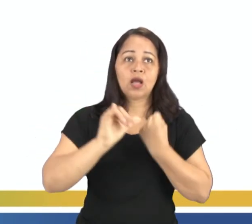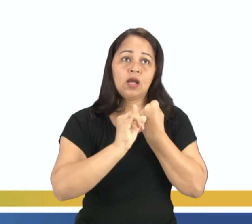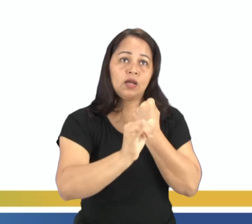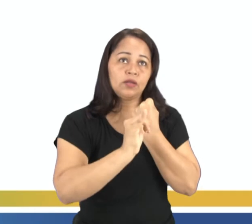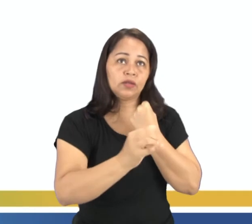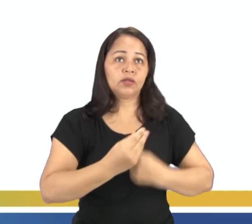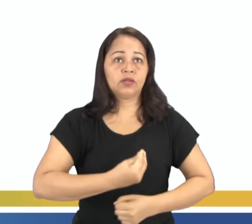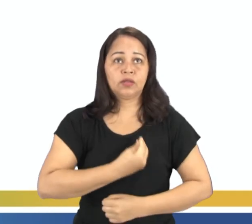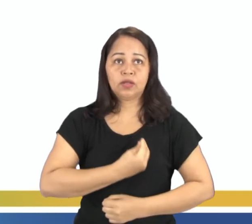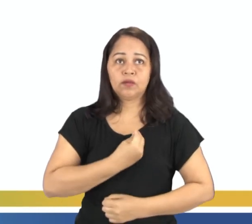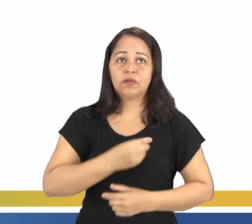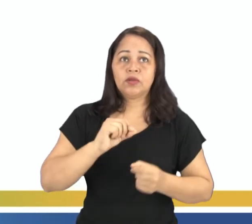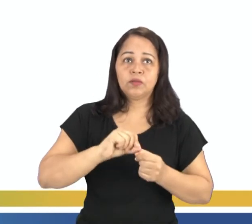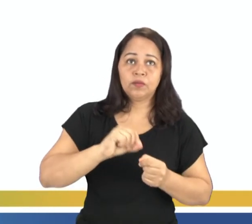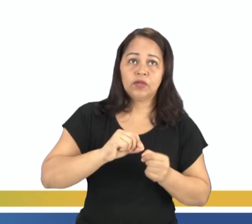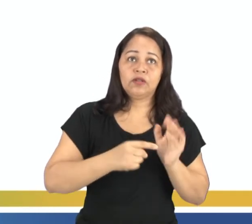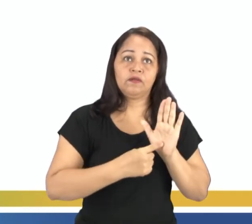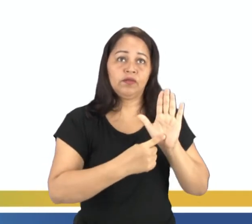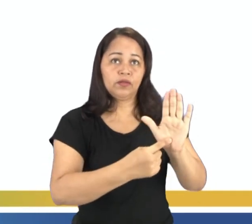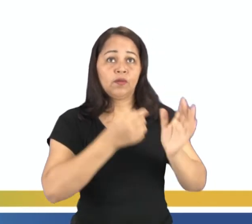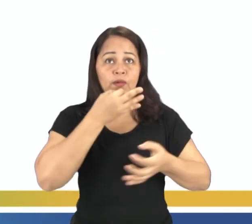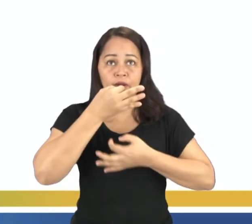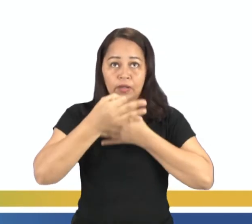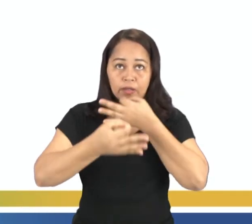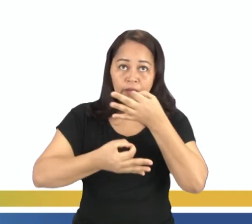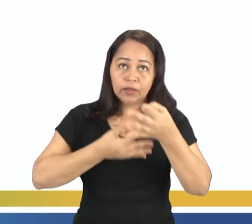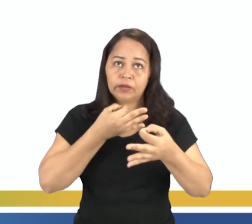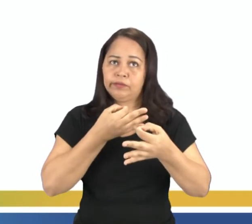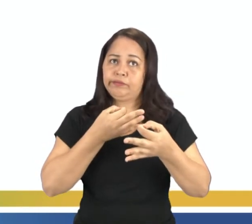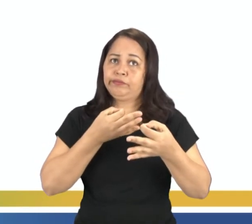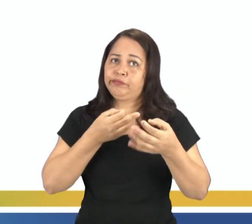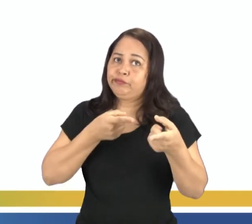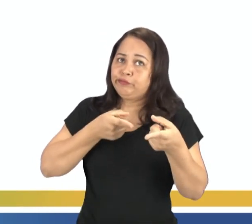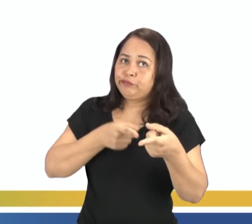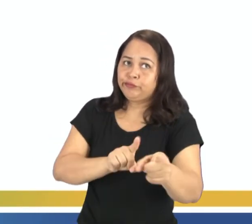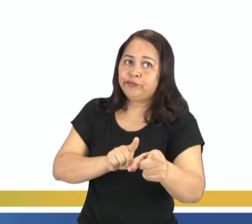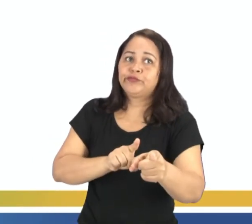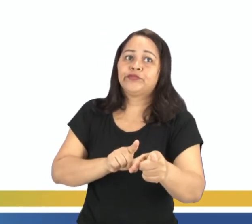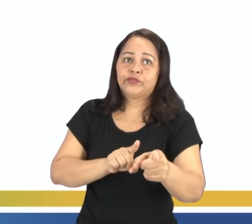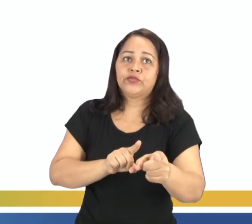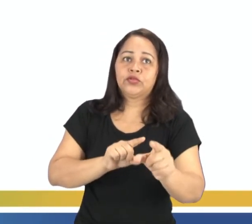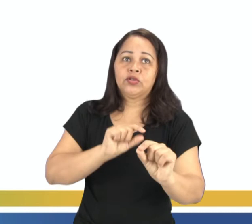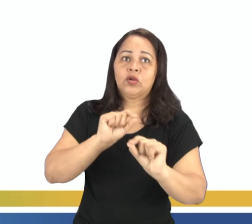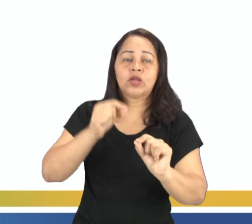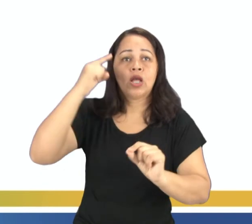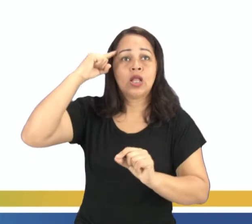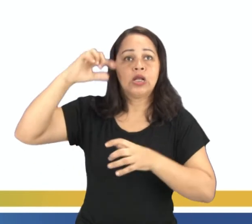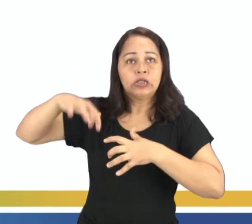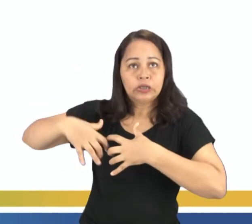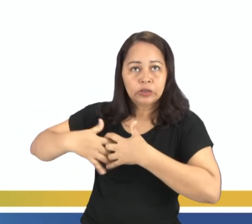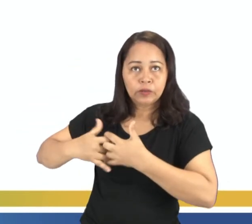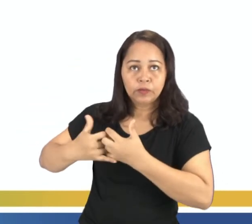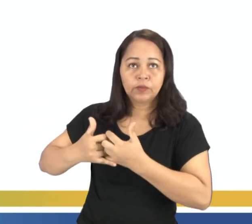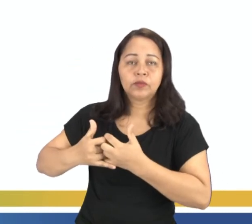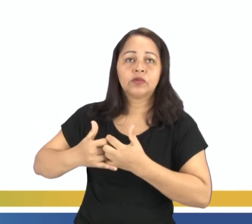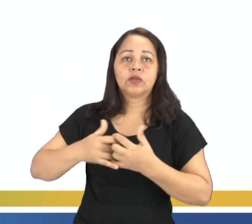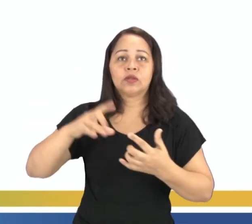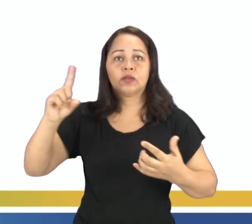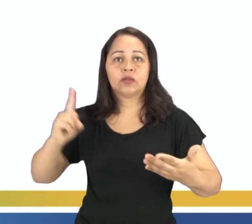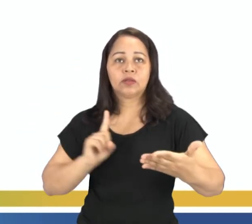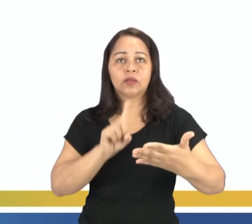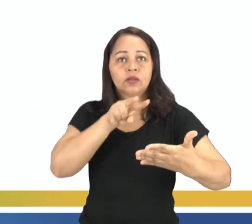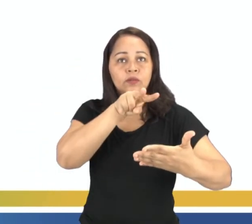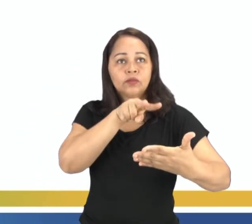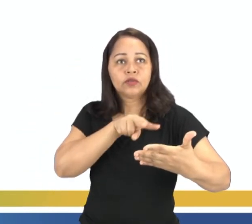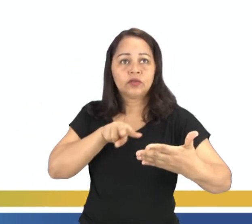crónicas sirven para realizar una crítica con la intención de provocar una reflexión en el lector sobre